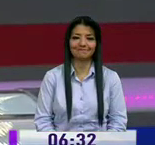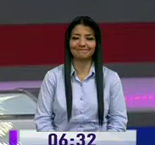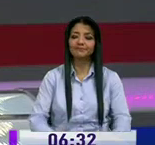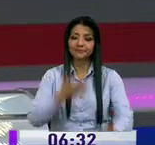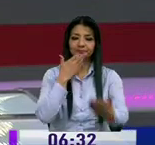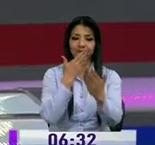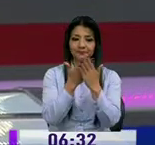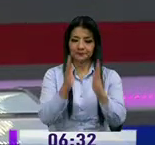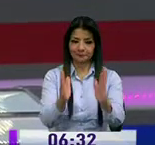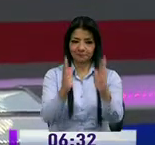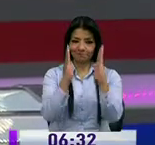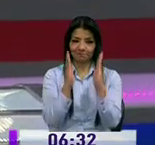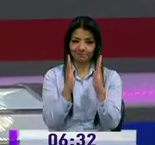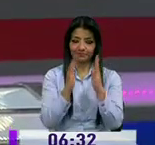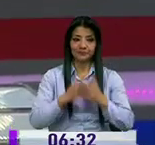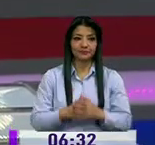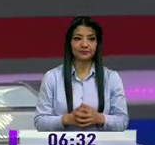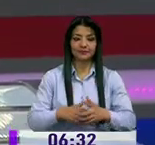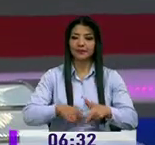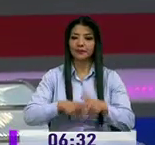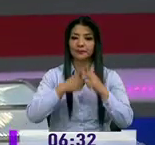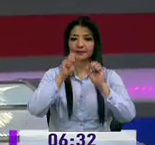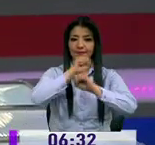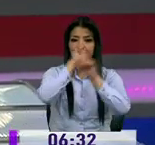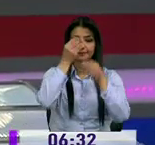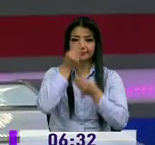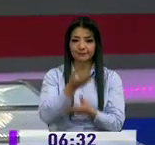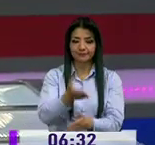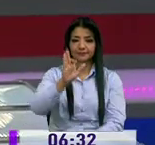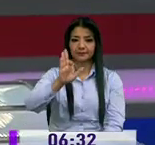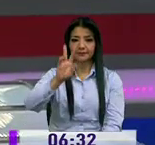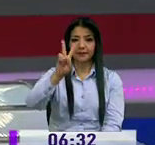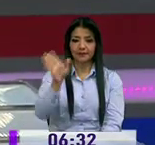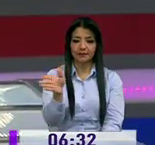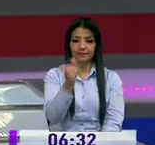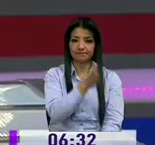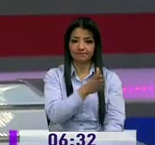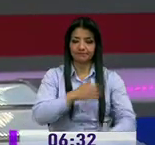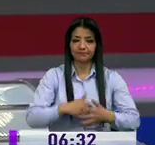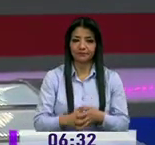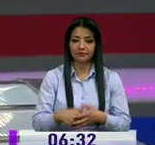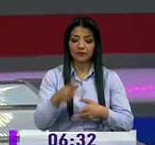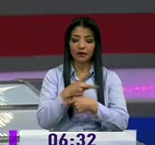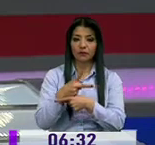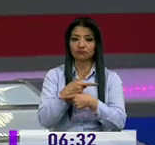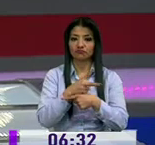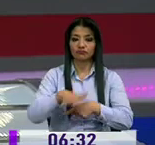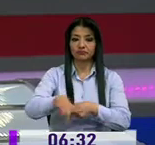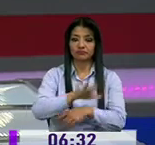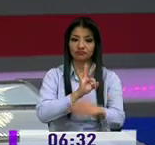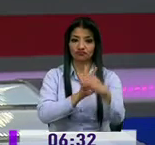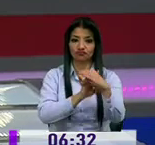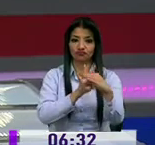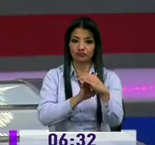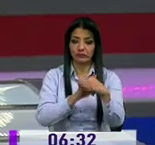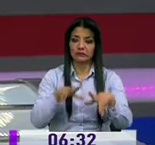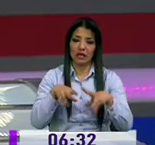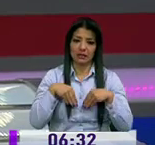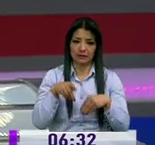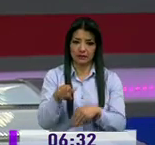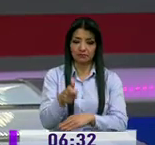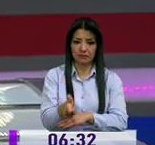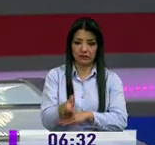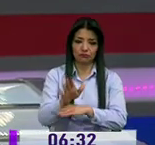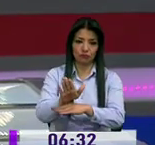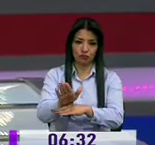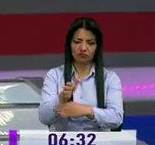Gracias por desayunar con nosotros. Amanecer con información aquí en Televicentro. La mayoría del Consejo de Participación Ciudadana acogió las medidas cautelares en